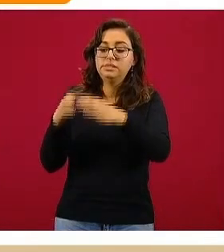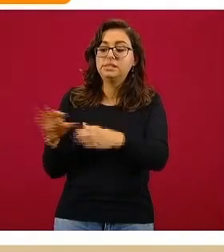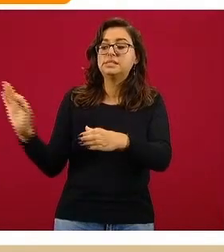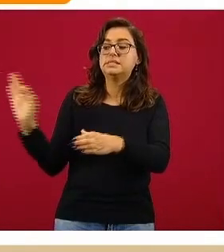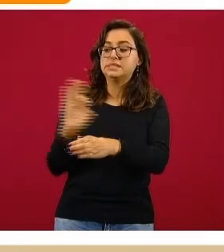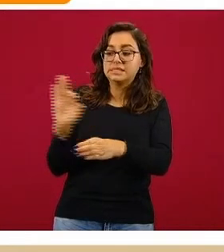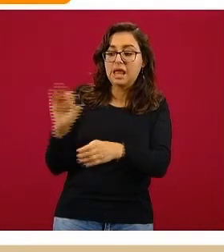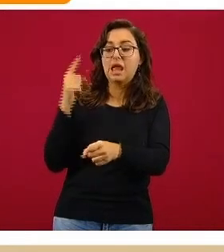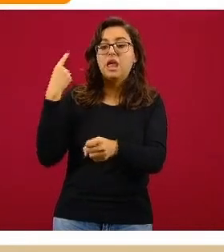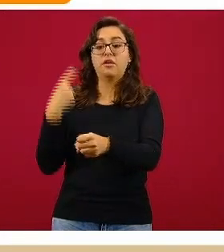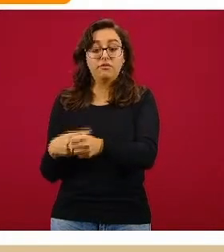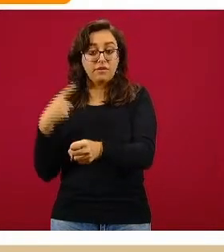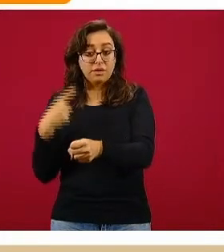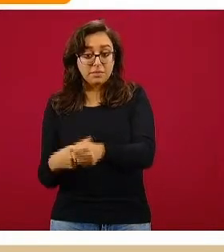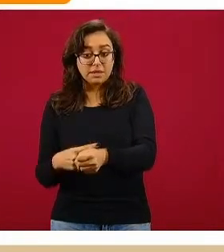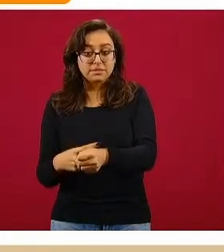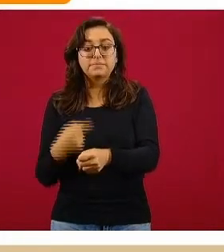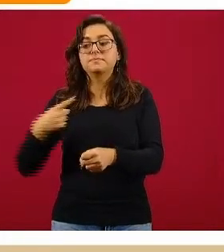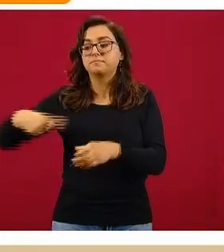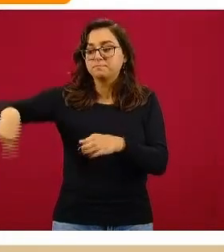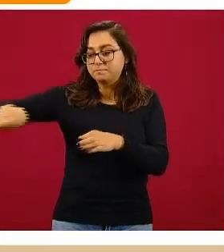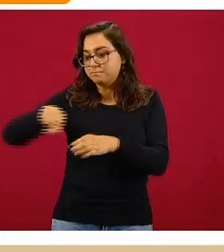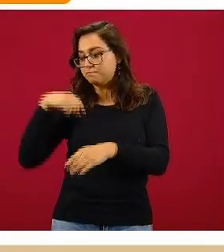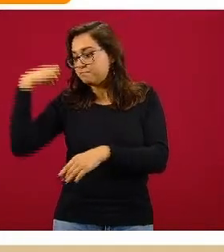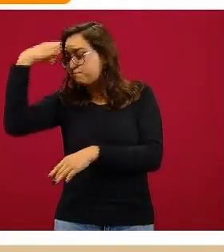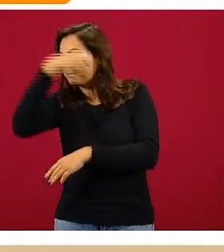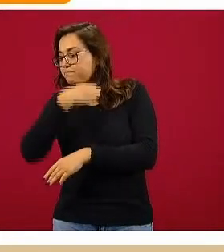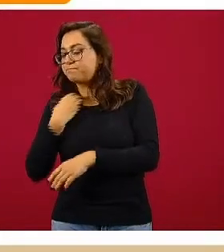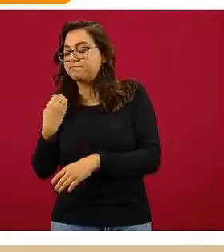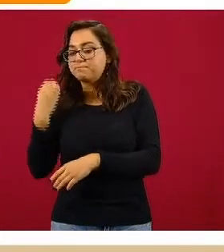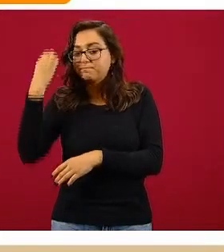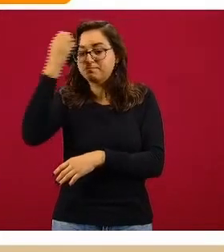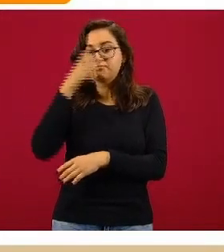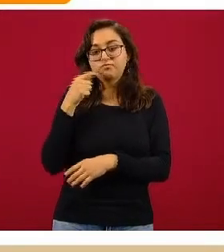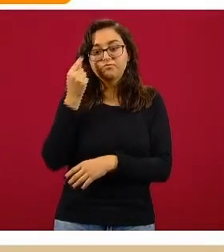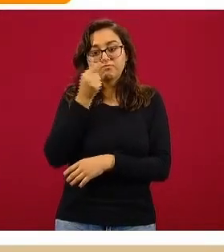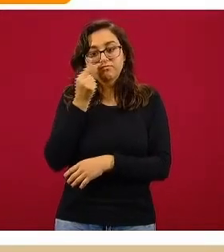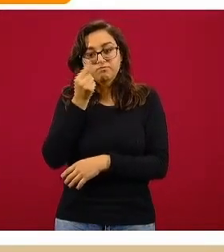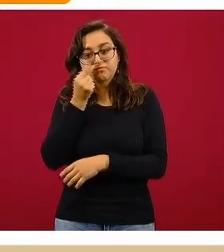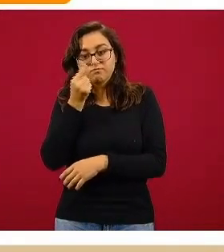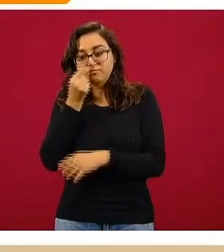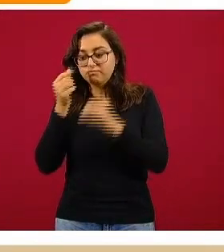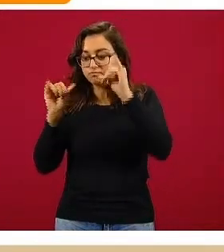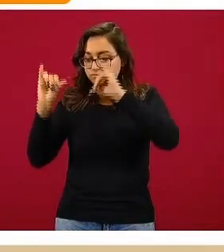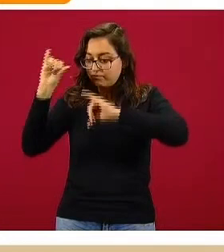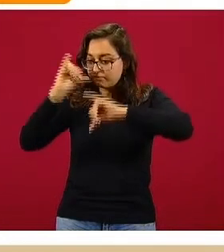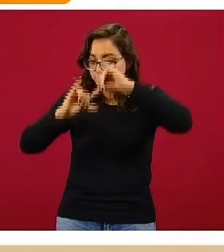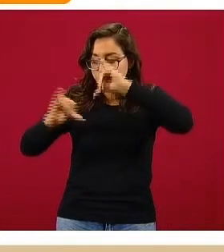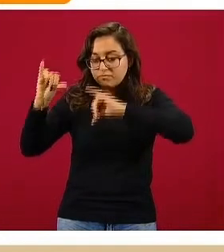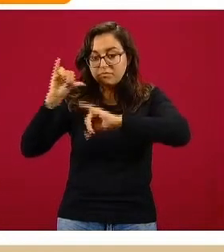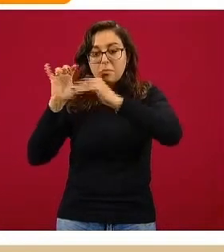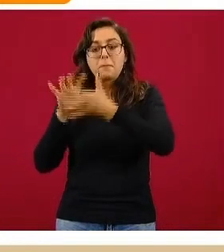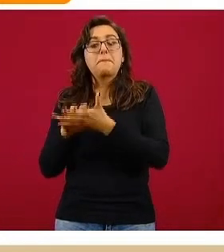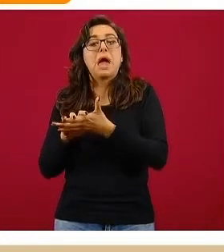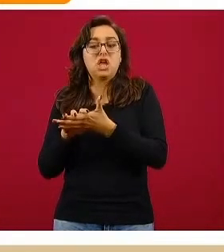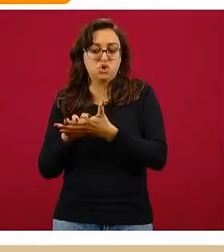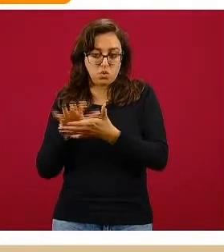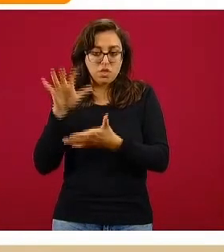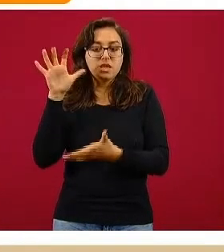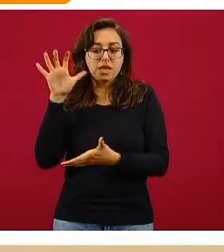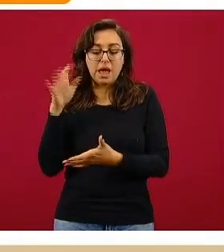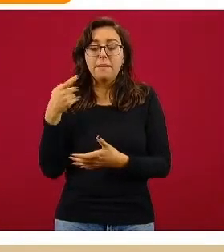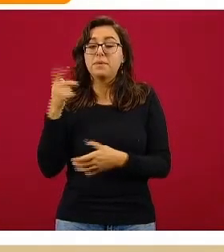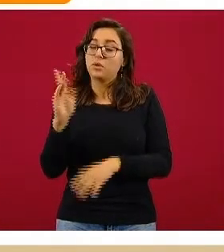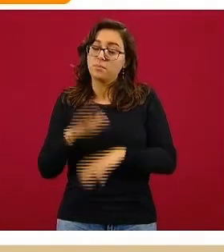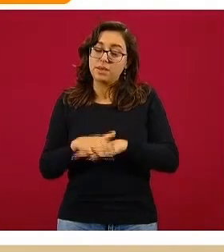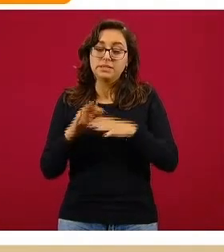lo tanto han ingresado al protocolo de estudio, que en la gran mayoría de ellos incluye la toma de la muestra, pero también muy importante la